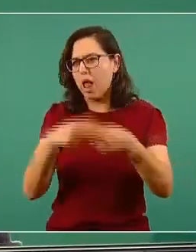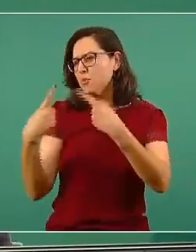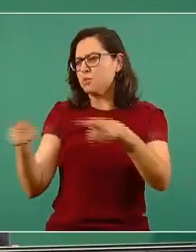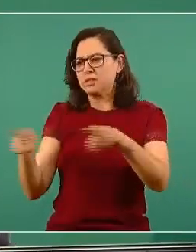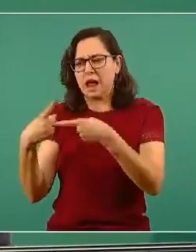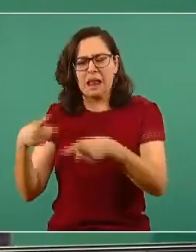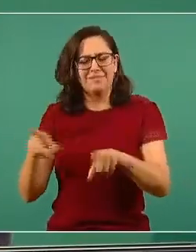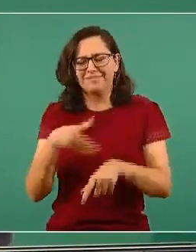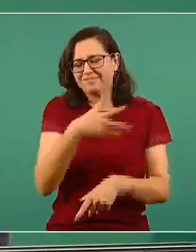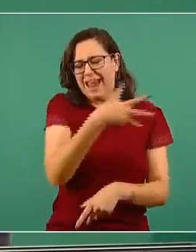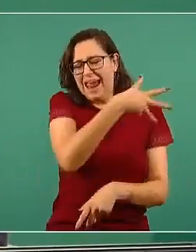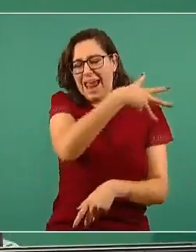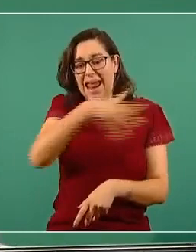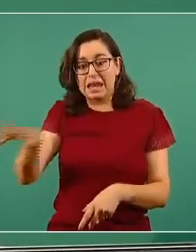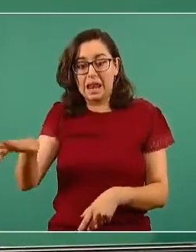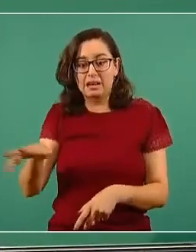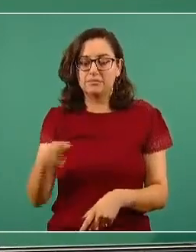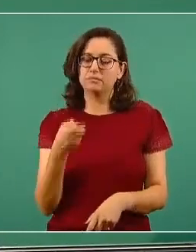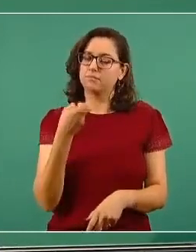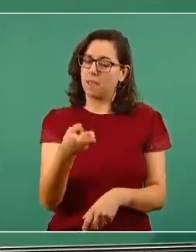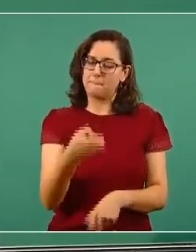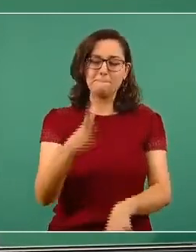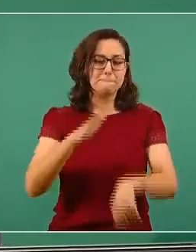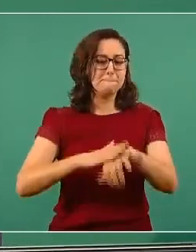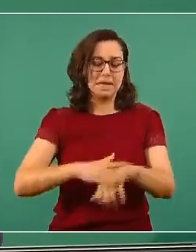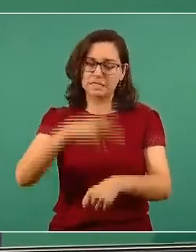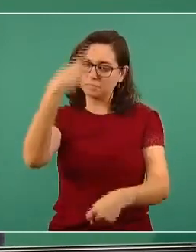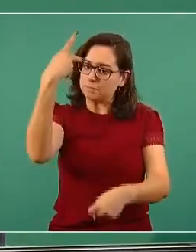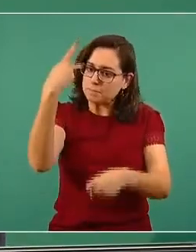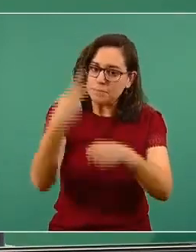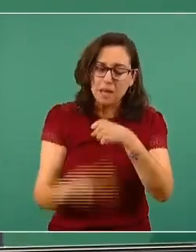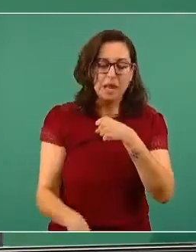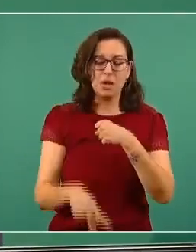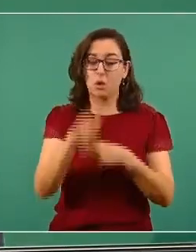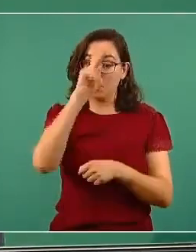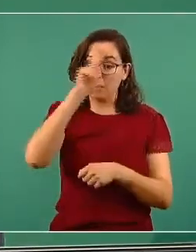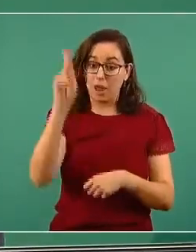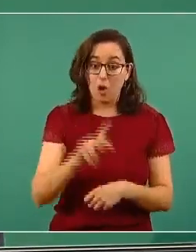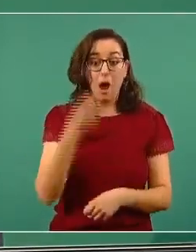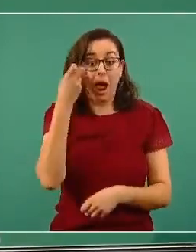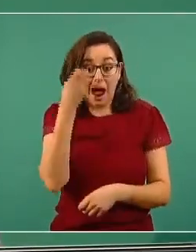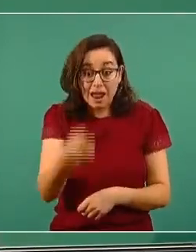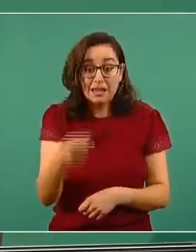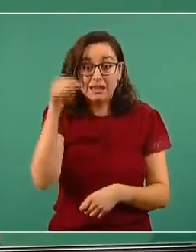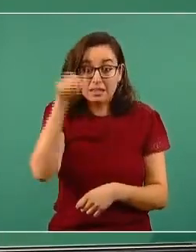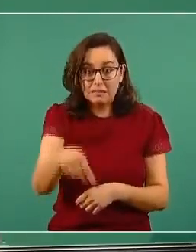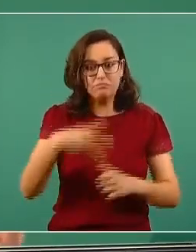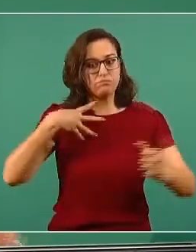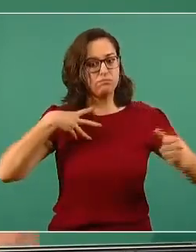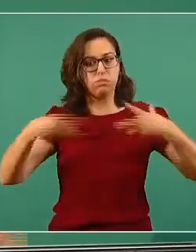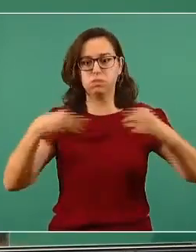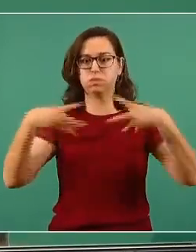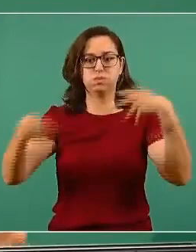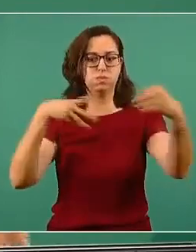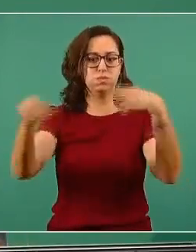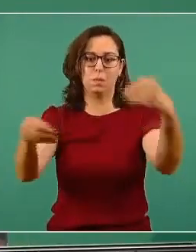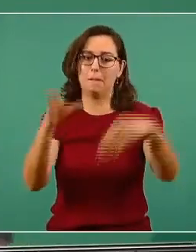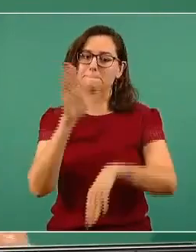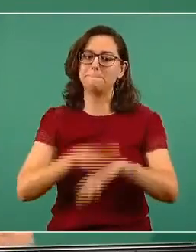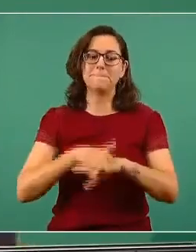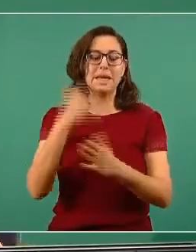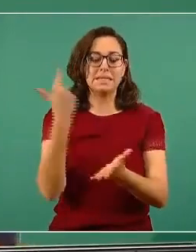tipo, son los más peligrosos en términos del riesgo de propagación epidémica. Esto quiere decir